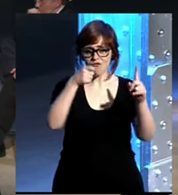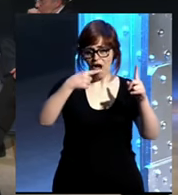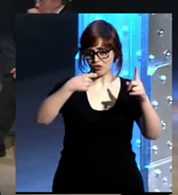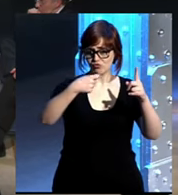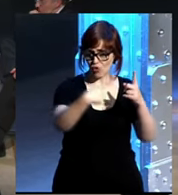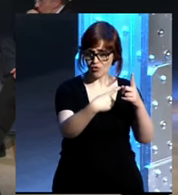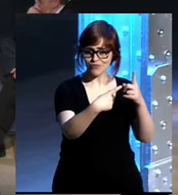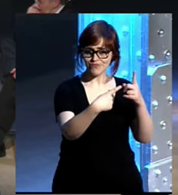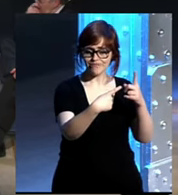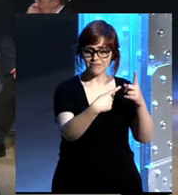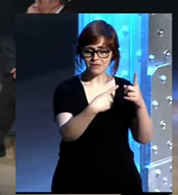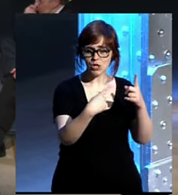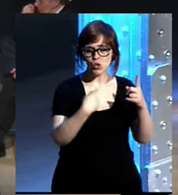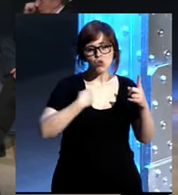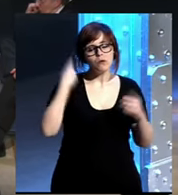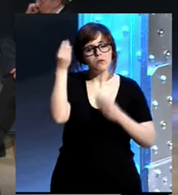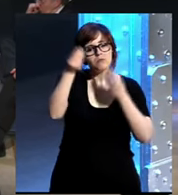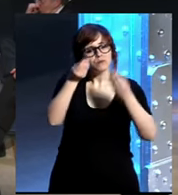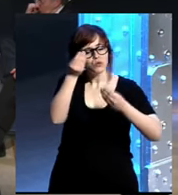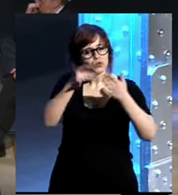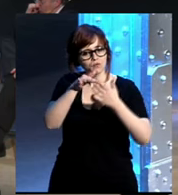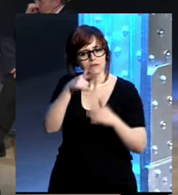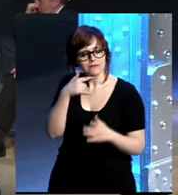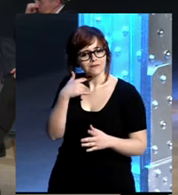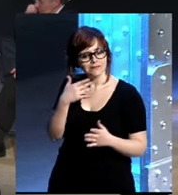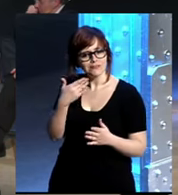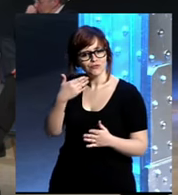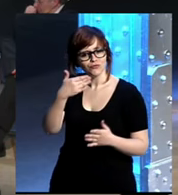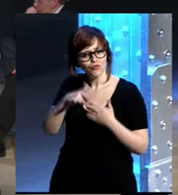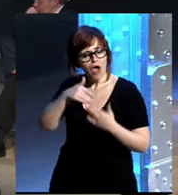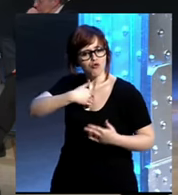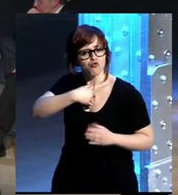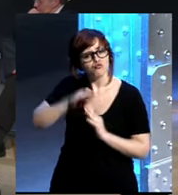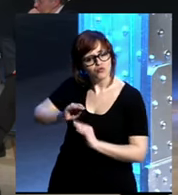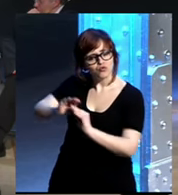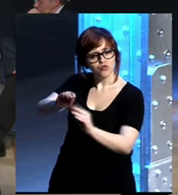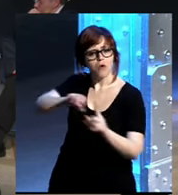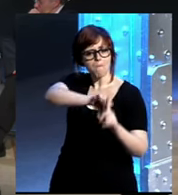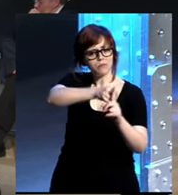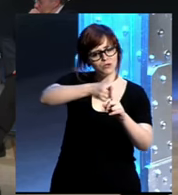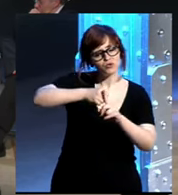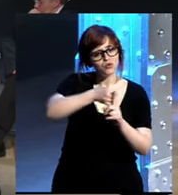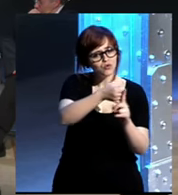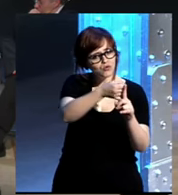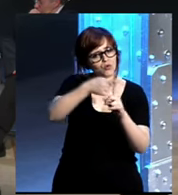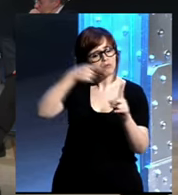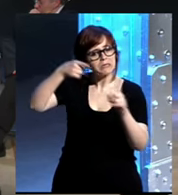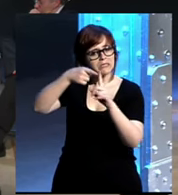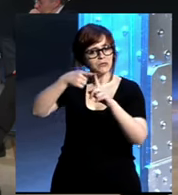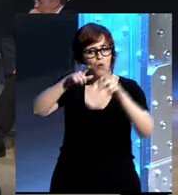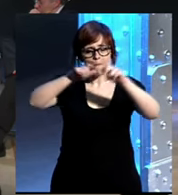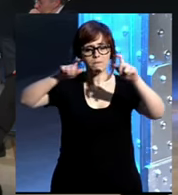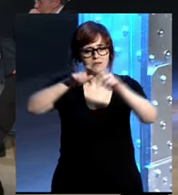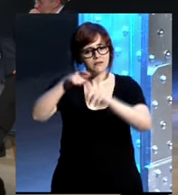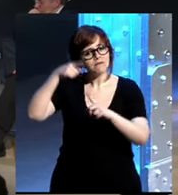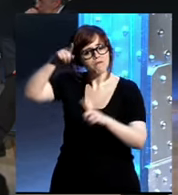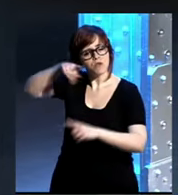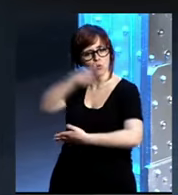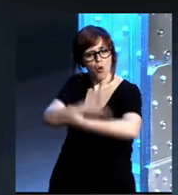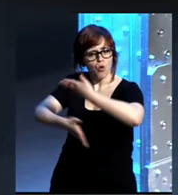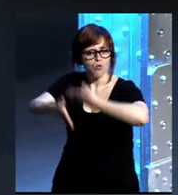factor de presión sobre la política, sobre las empresas o para coordinarse, pero no los veo